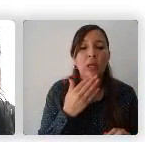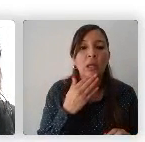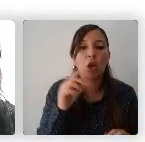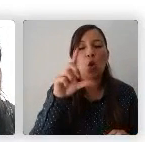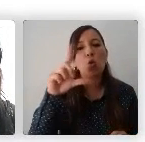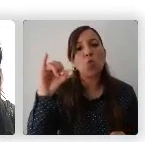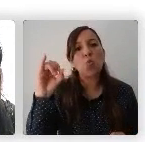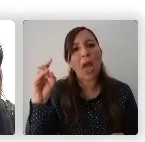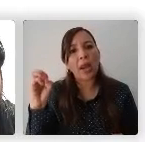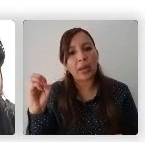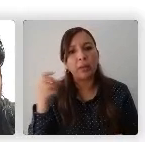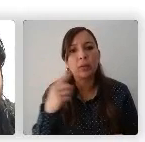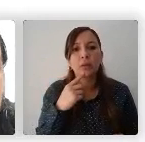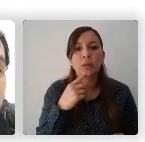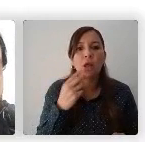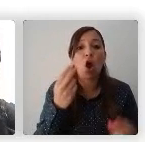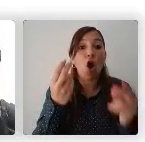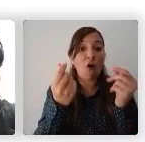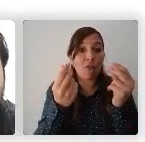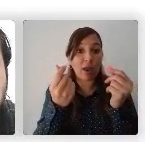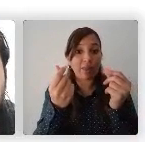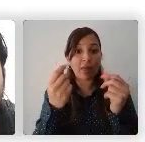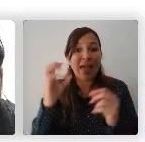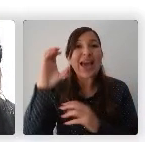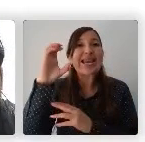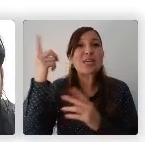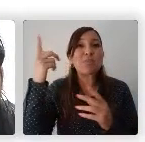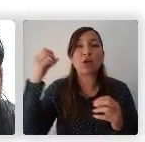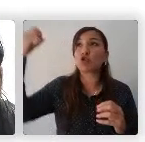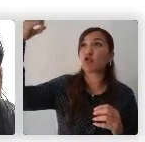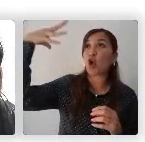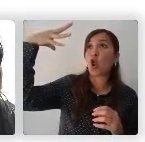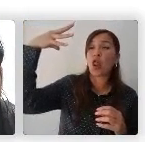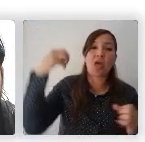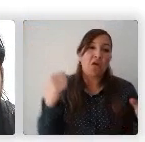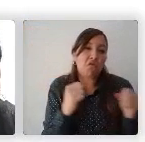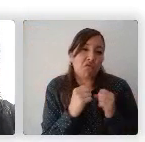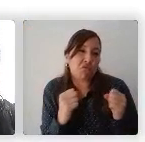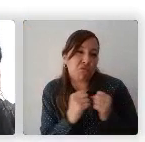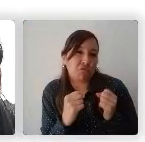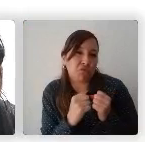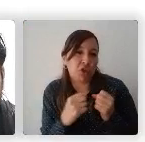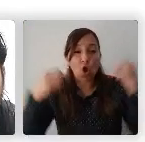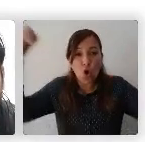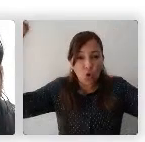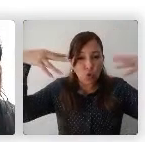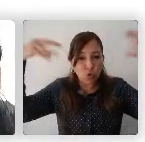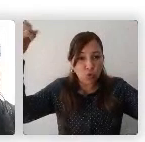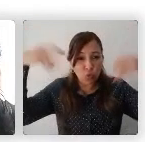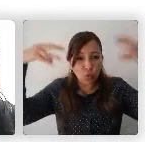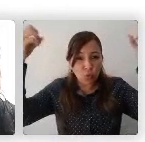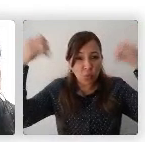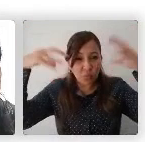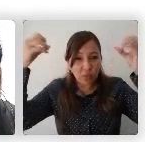promociones. Es el clima, ¿no? Si de acuerdo a la zona, a la